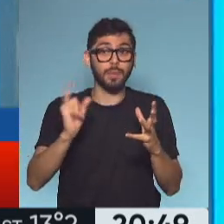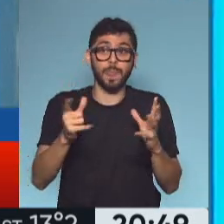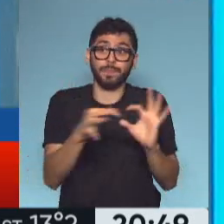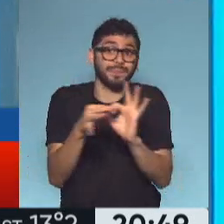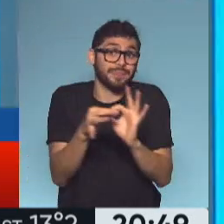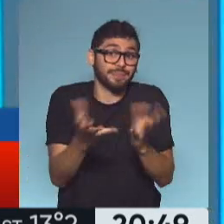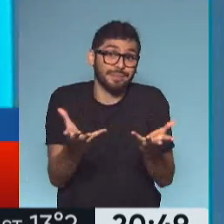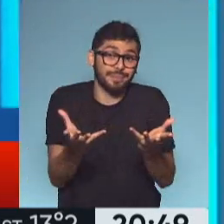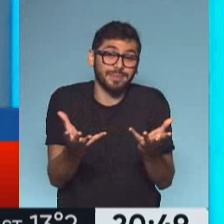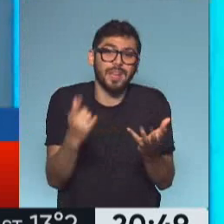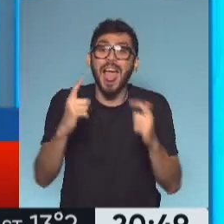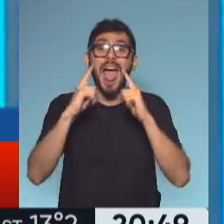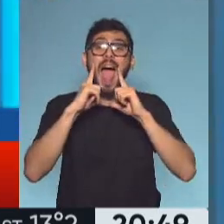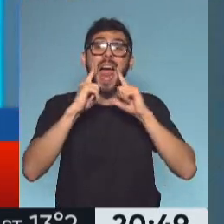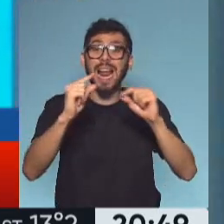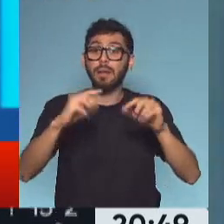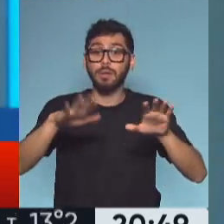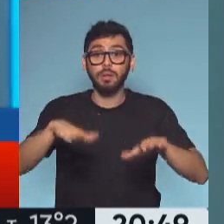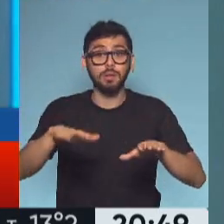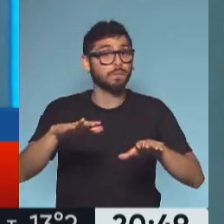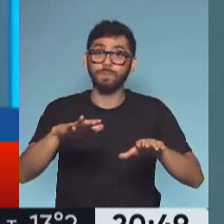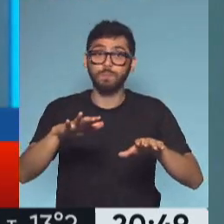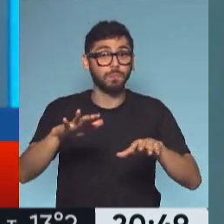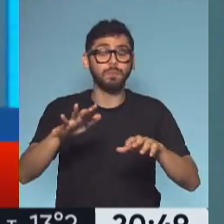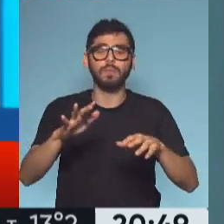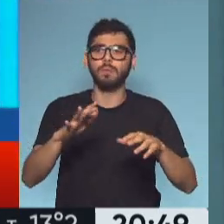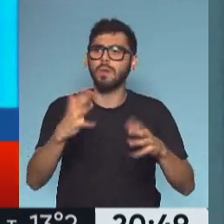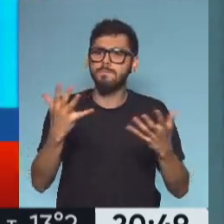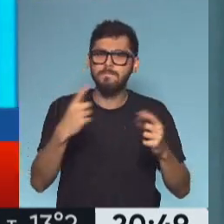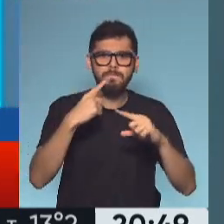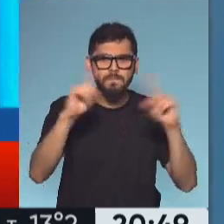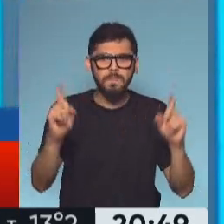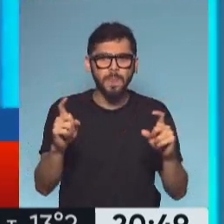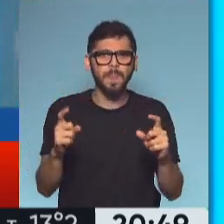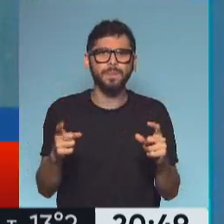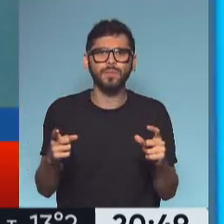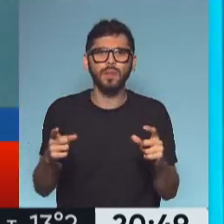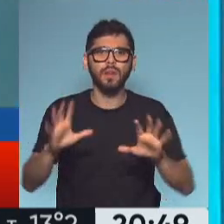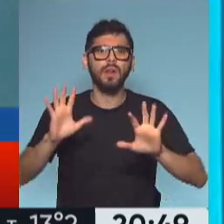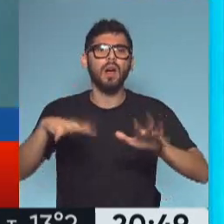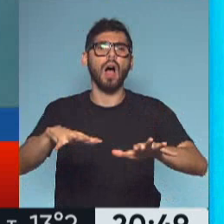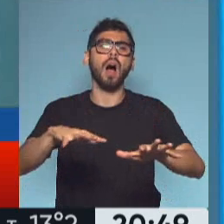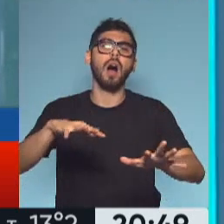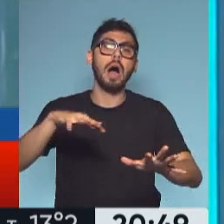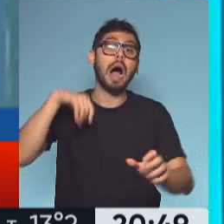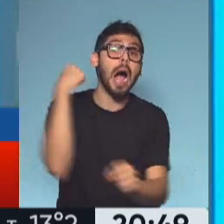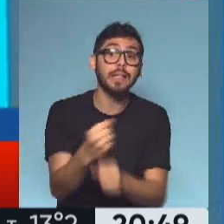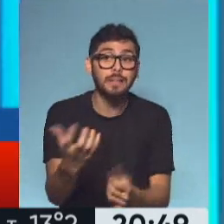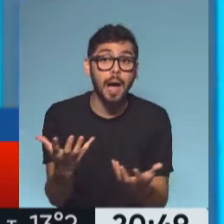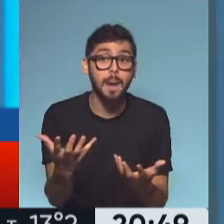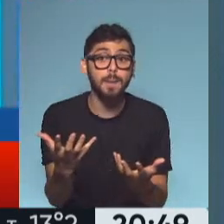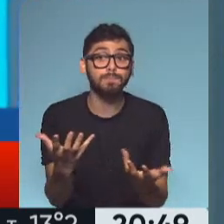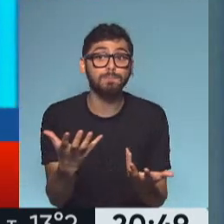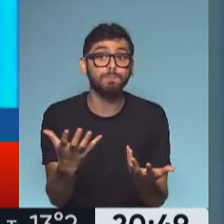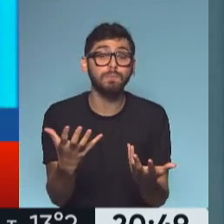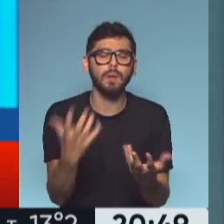esto. Un reclamo que no se detiene y que la pregunta es, bueno, ¿hasta dónde va a llegar? ¿Hasta dónde escala? ¿Hasta dónde